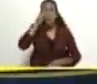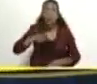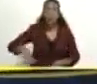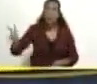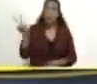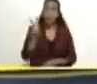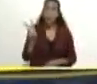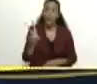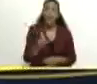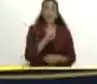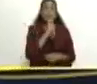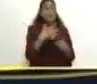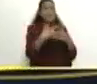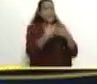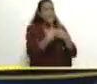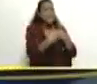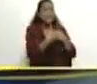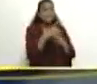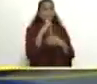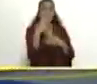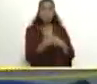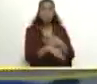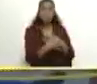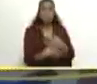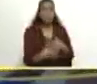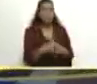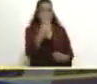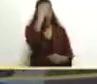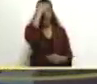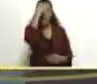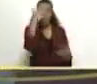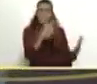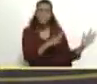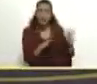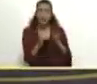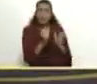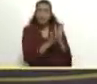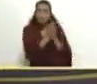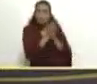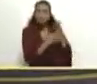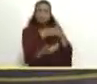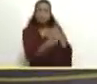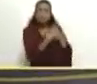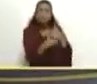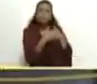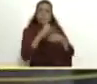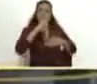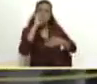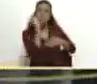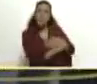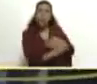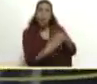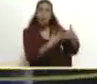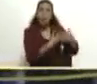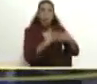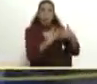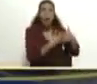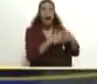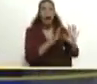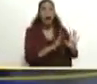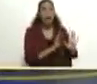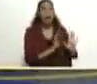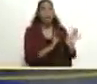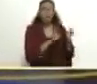pueblo, en medio de difíciles circunstancias, producto del perverso bloqueo que nos han impuesto los enemigos de la patria. Este pueblo ve